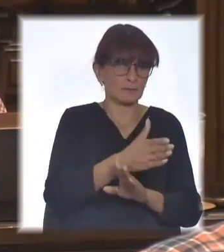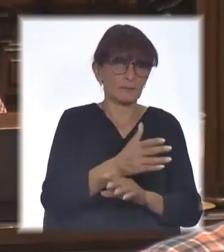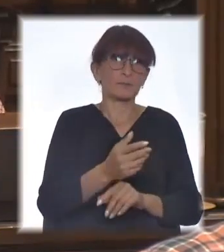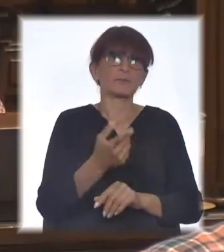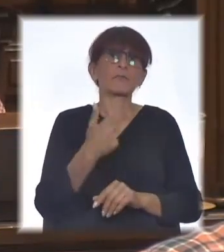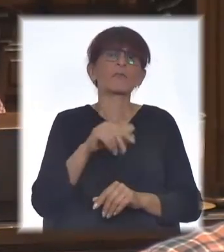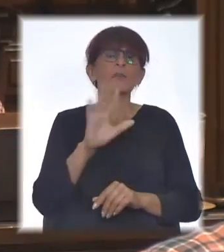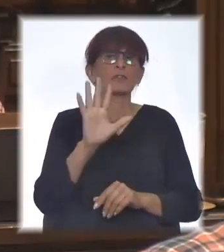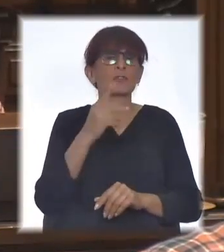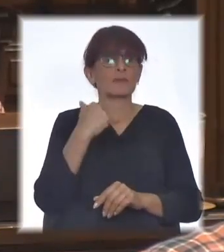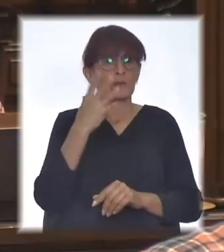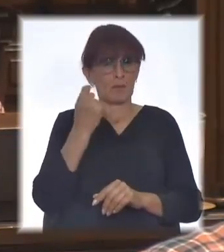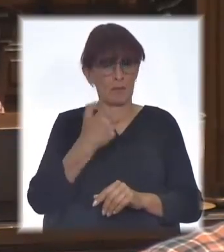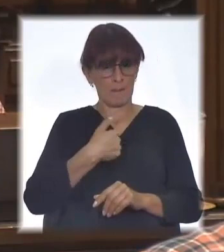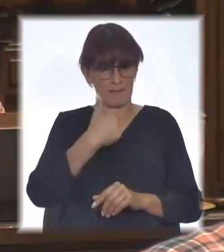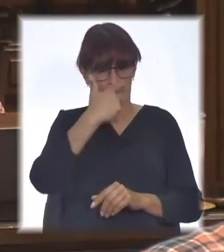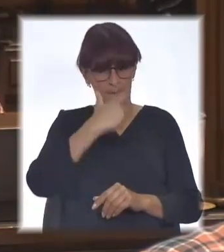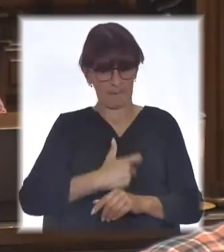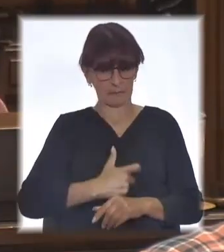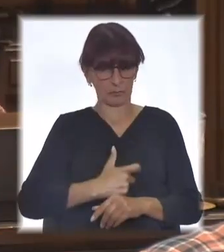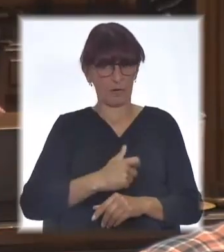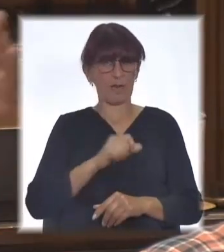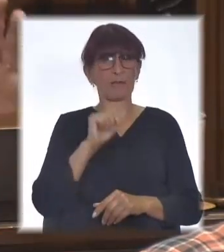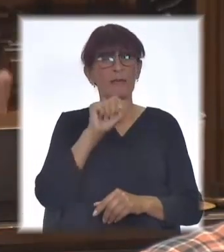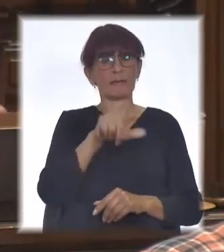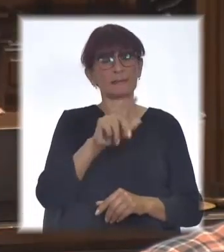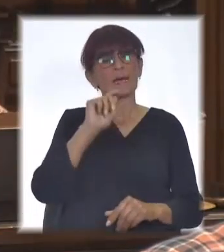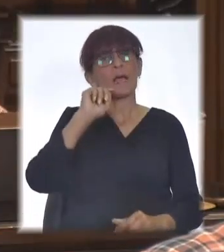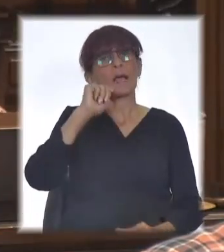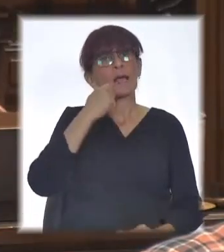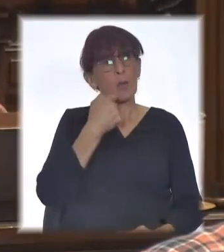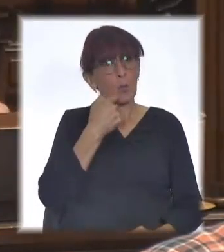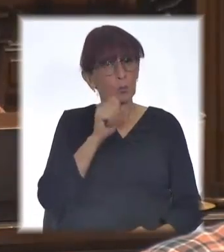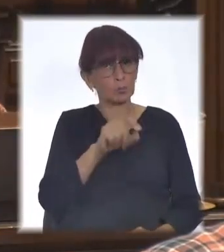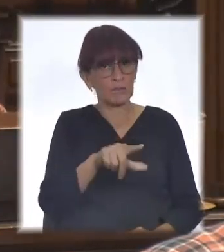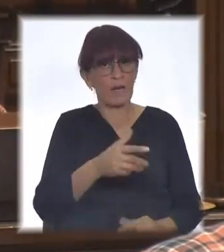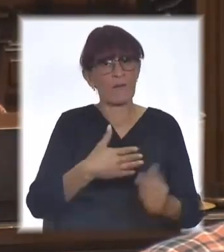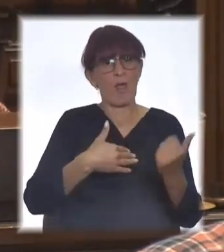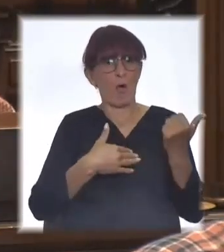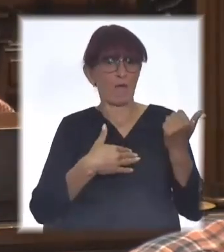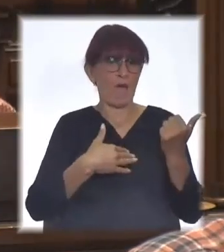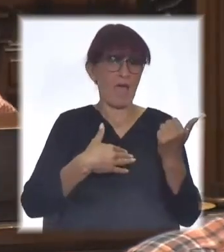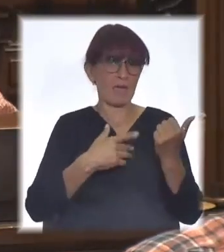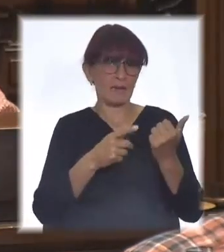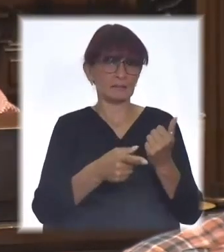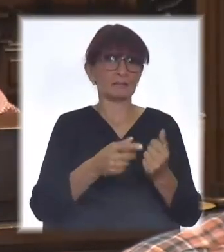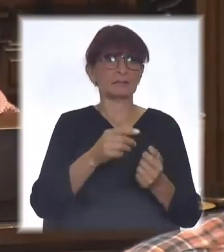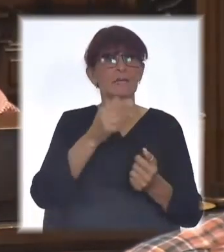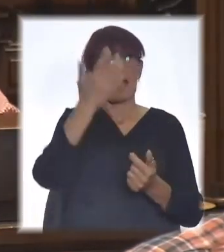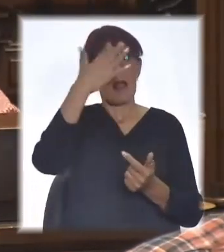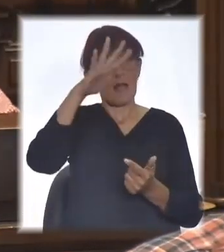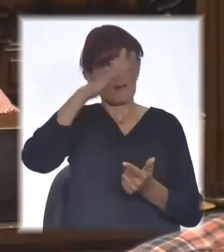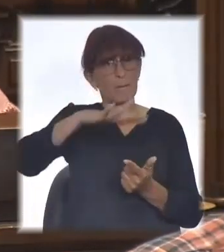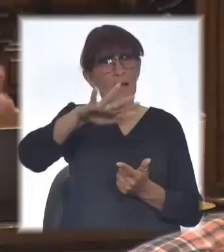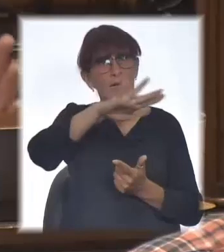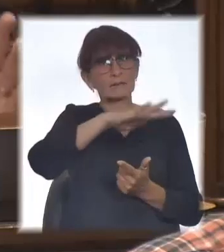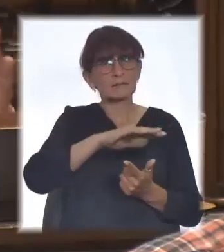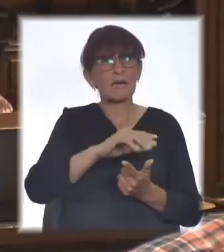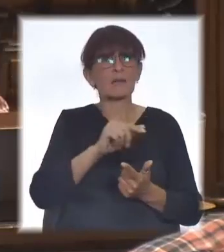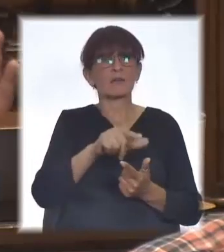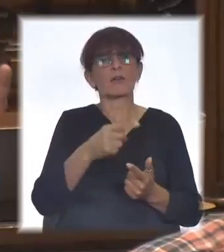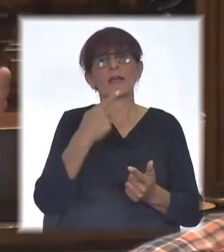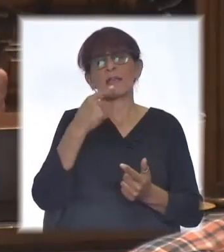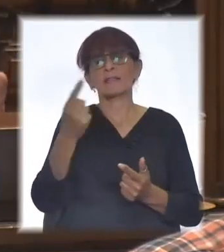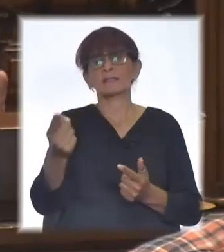los inolvidables de sus personajes aquella que les gustaba alma los velorios que los bailes al paisano al que le sobraban